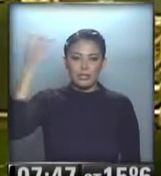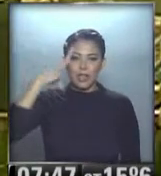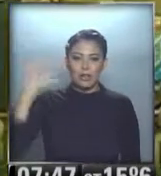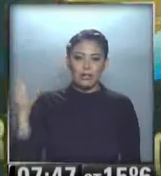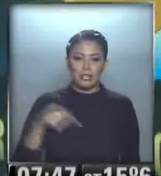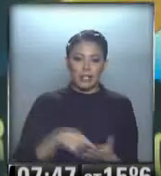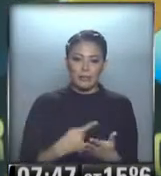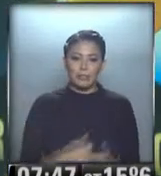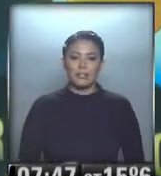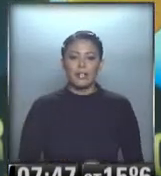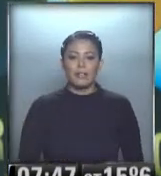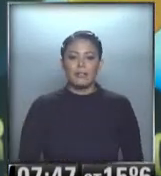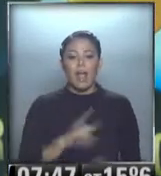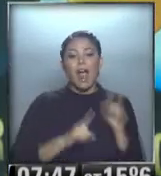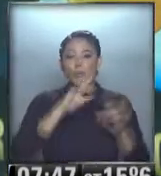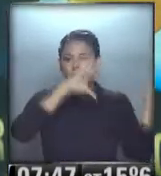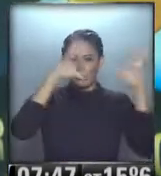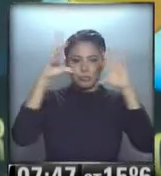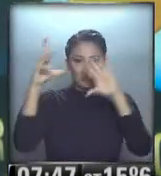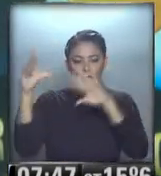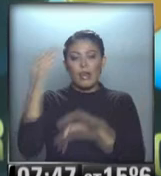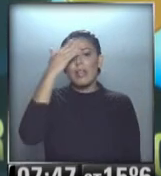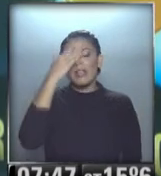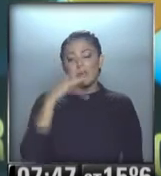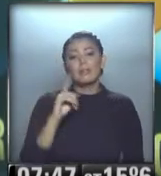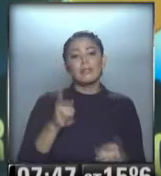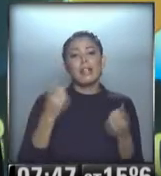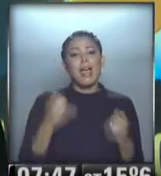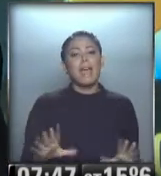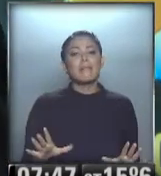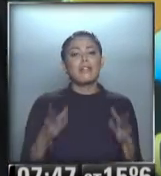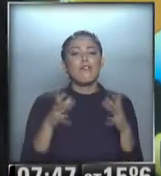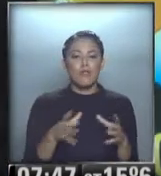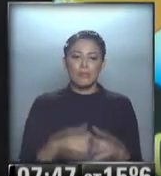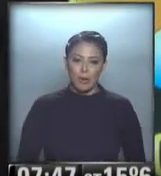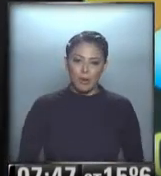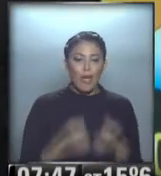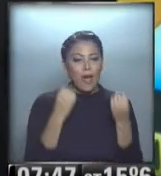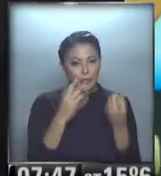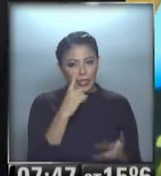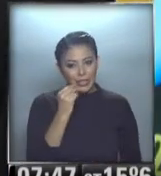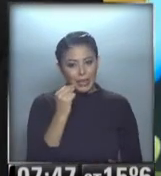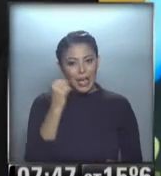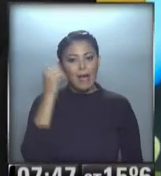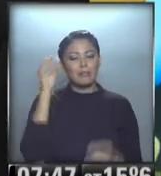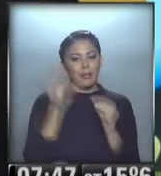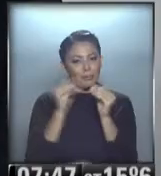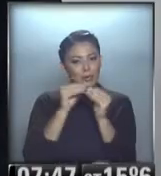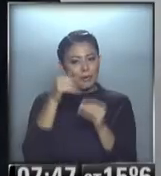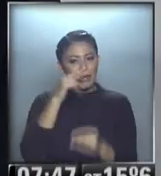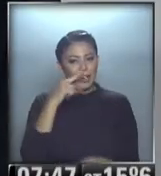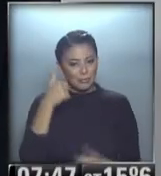de Buenos Aires, con algunas nubes dentro de un ratito. Y empieza el fútbol. Buenos días, Mariano Introcaso, ¿cómo